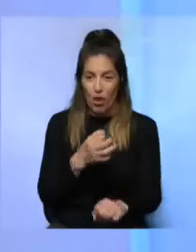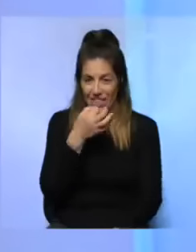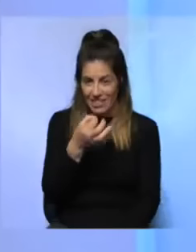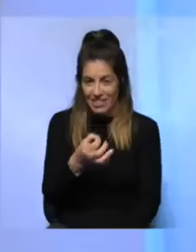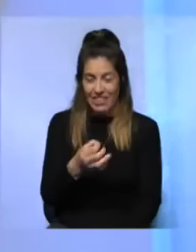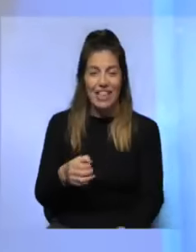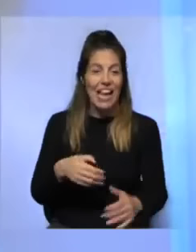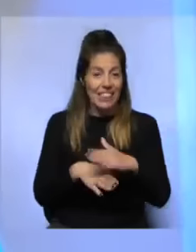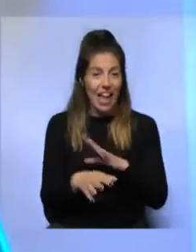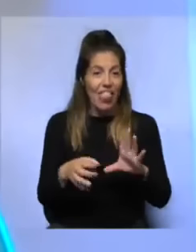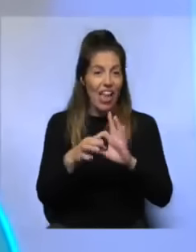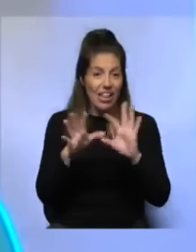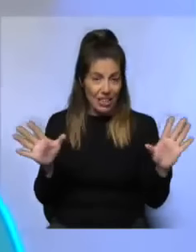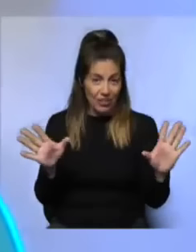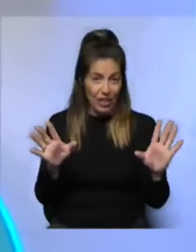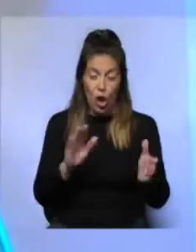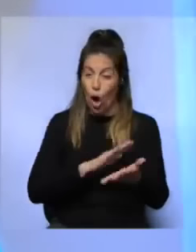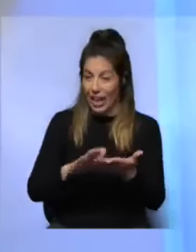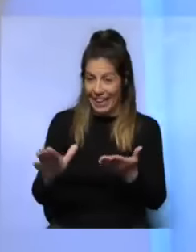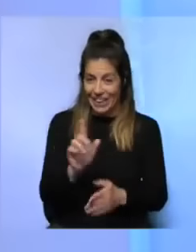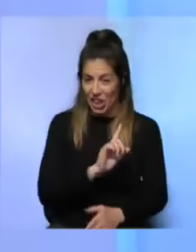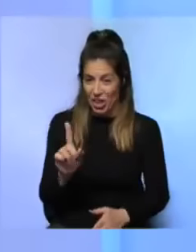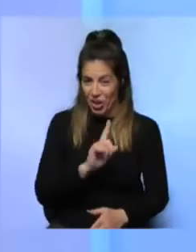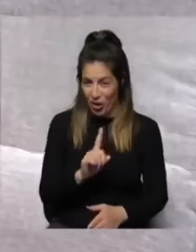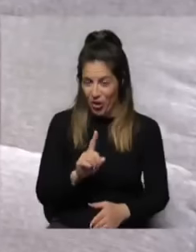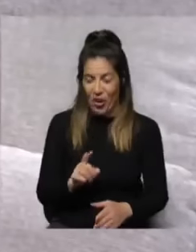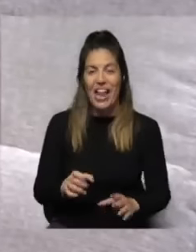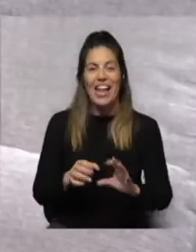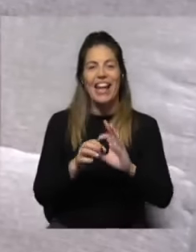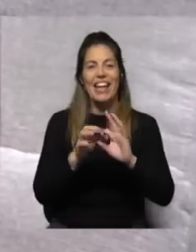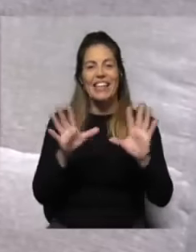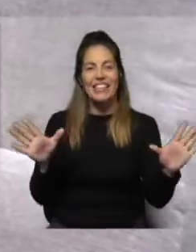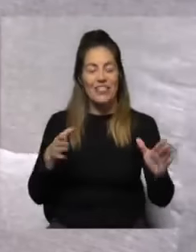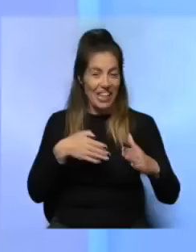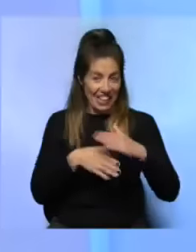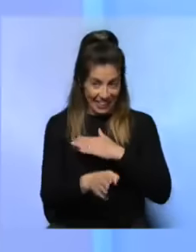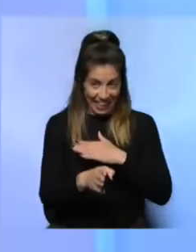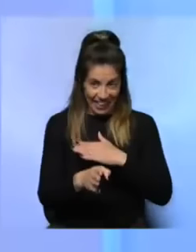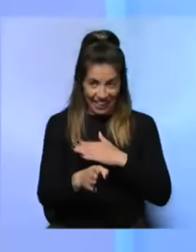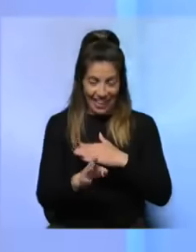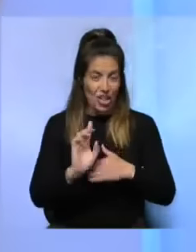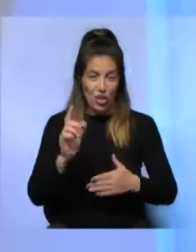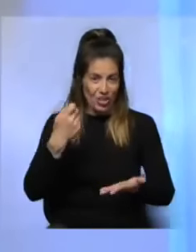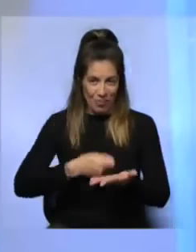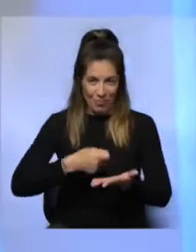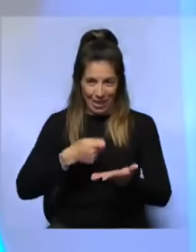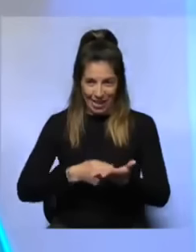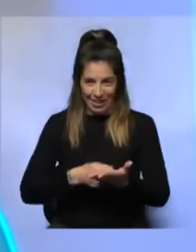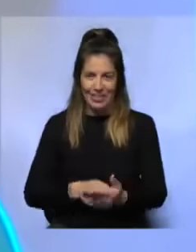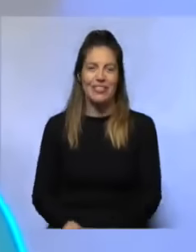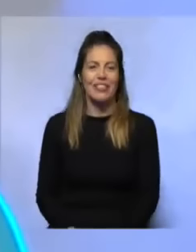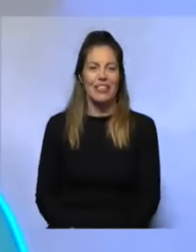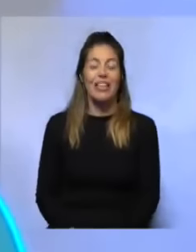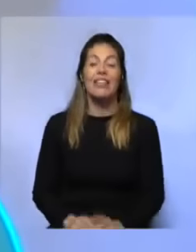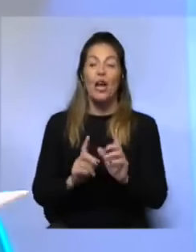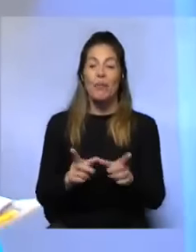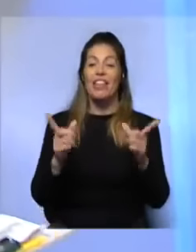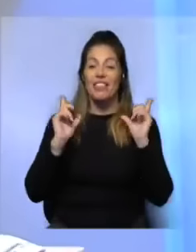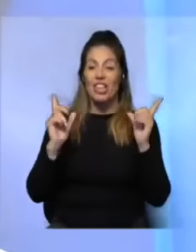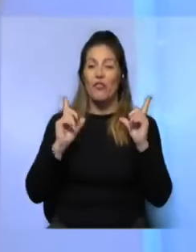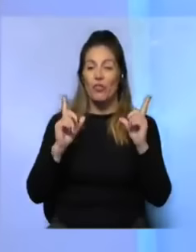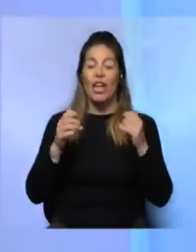entrada libre. Sí. No quiere decir que es gratis. Con la entrada libre. Está bien, está bueno. Está bueno. Además de todo eso, podés disfrutar, obviamente, de todo